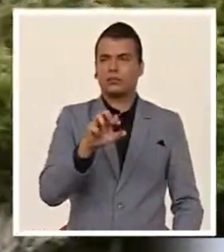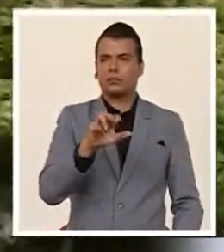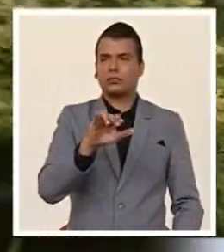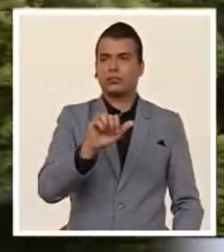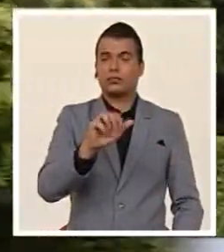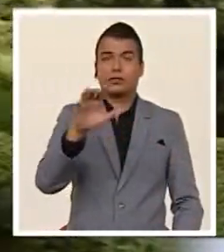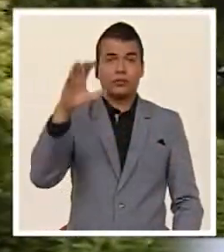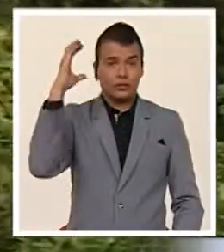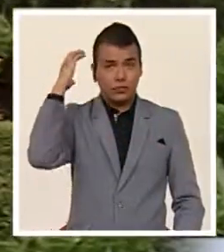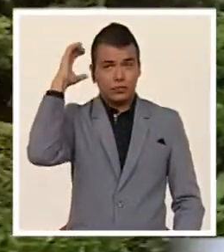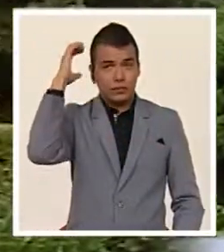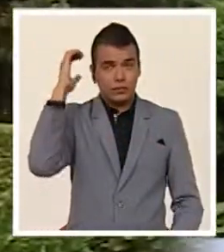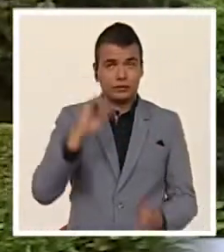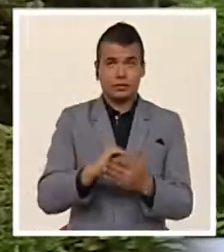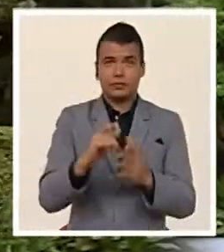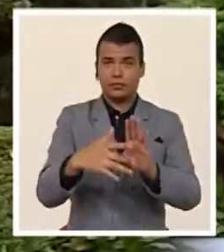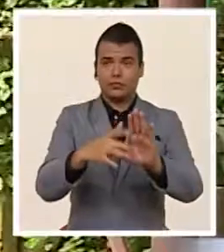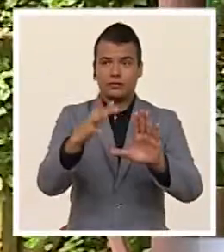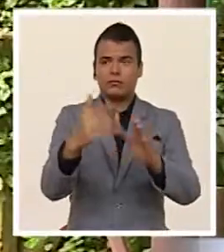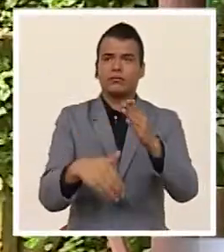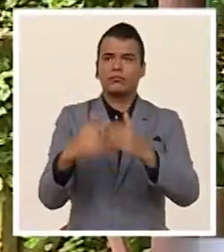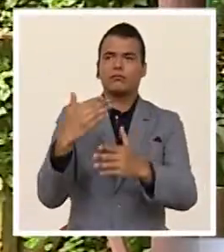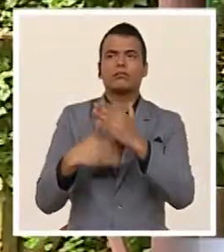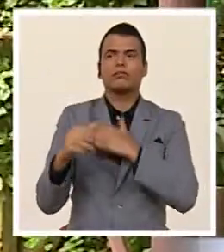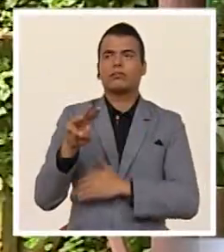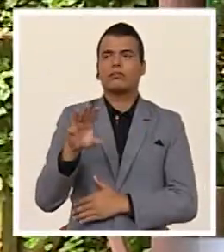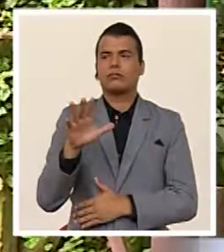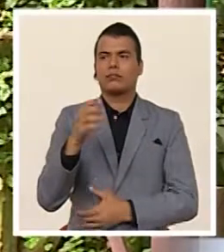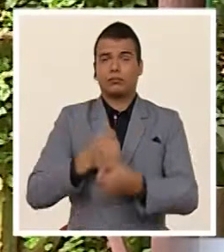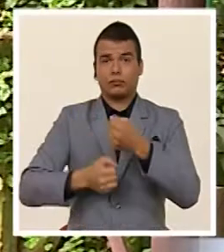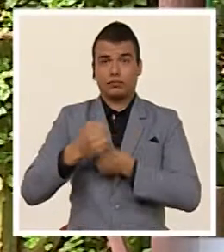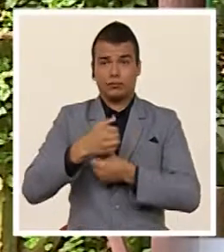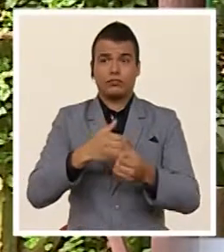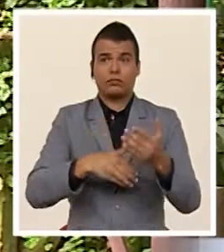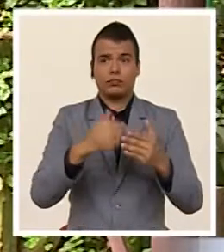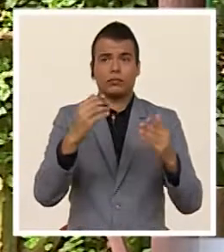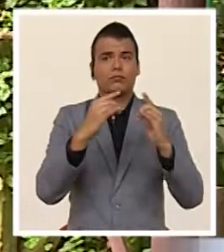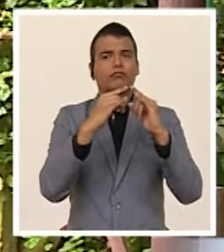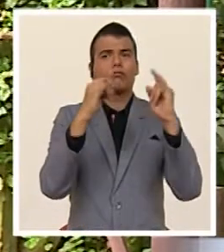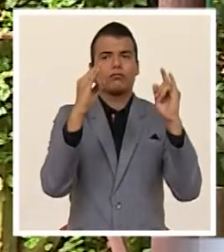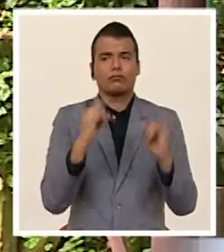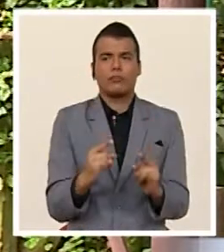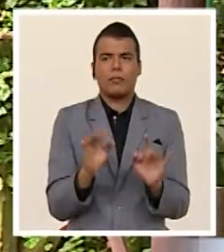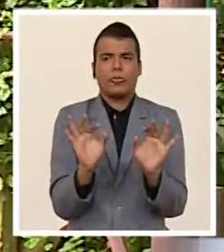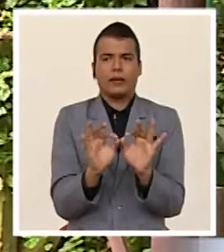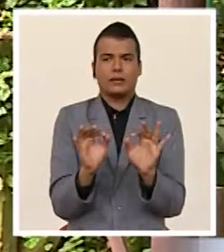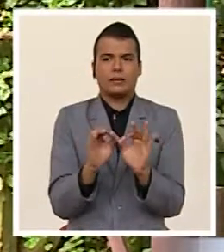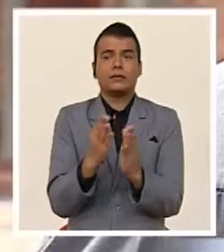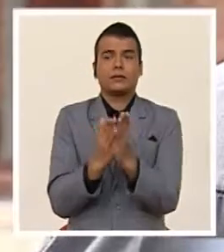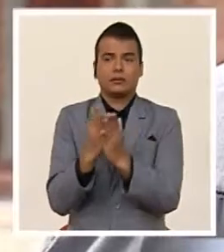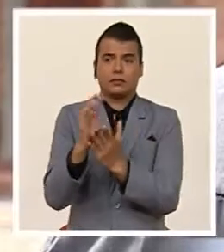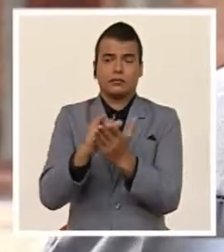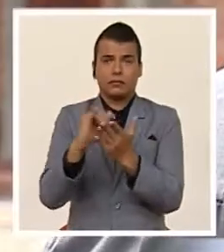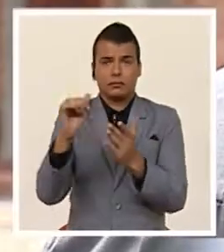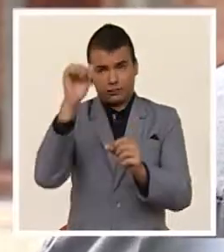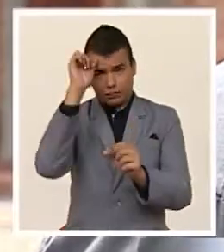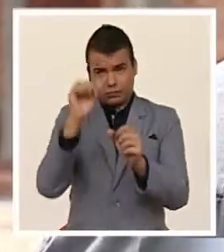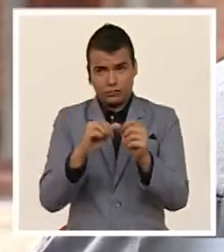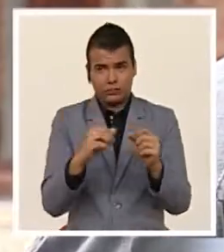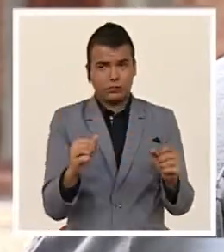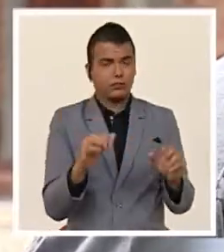cuyos inicios hace más de 35 años se dieron en esta improvisada choza que hoy mantiene como recuerdo